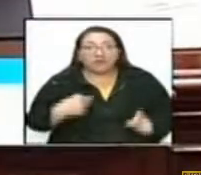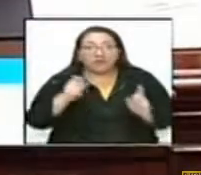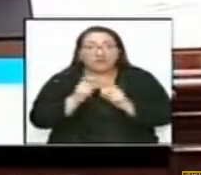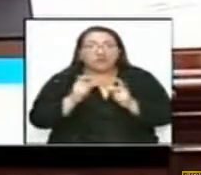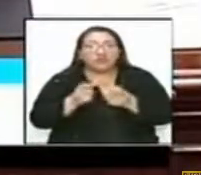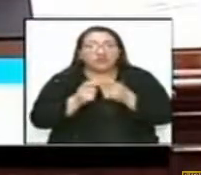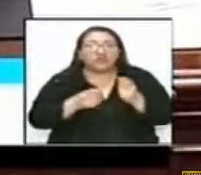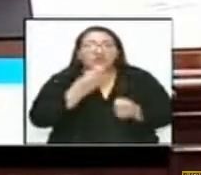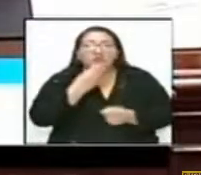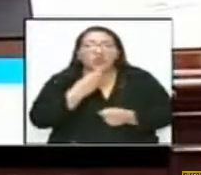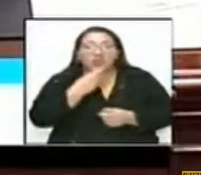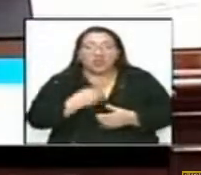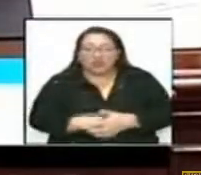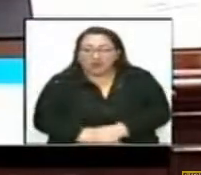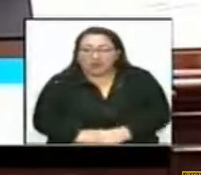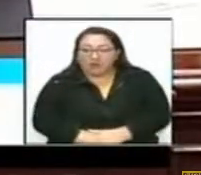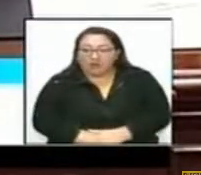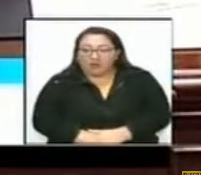mauricio mulder